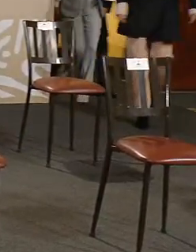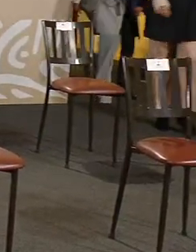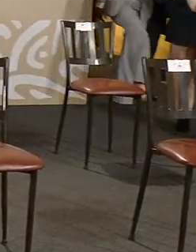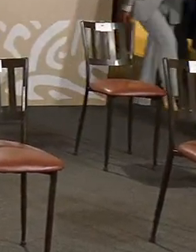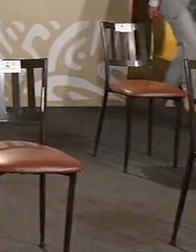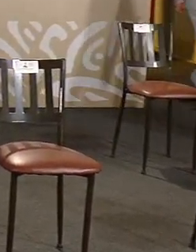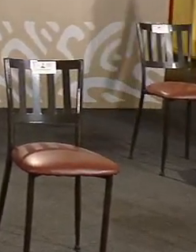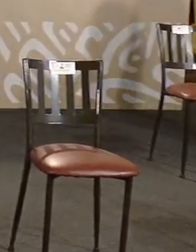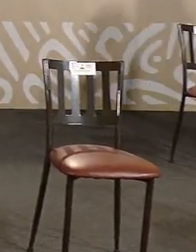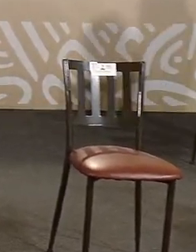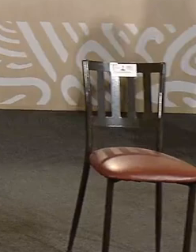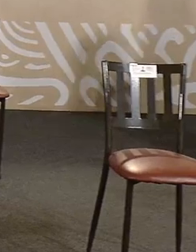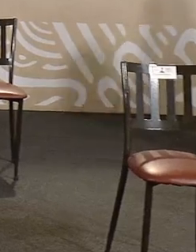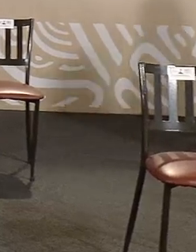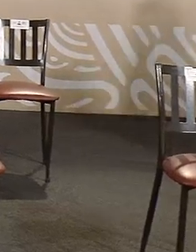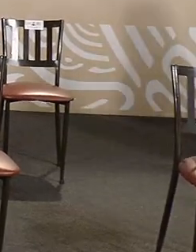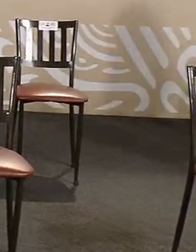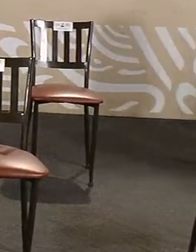Ánimo.